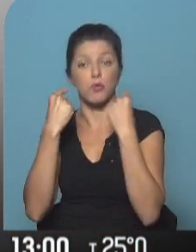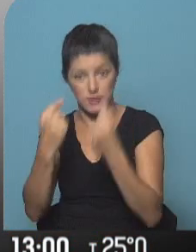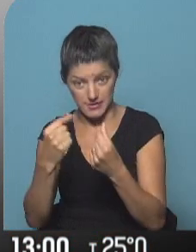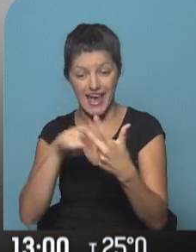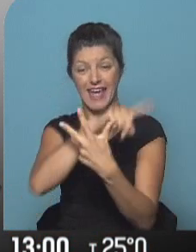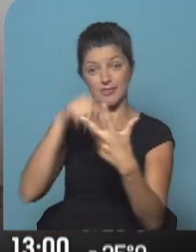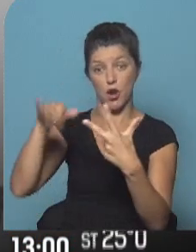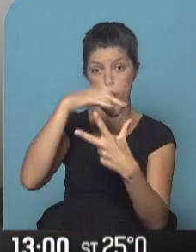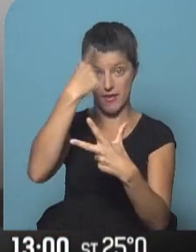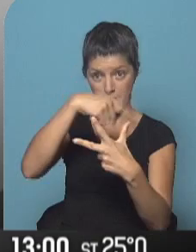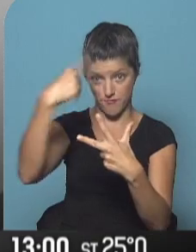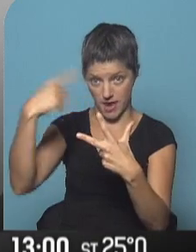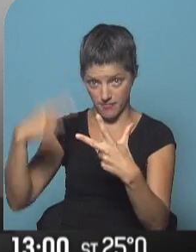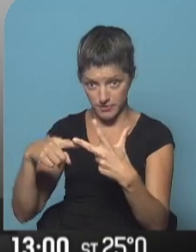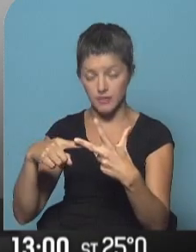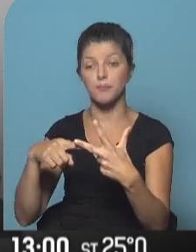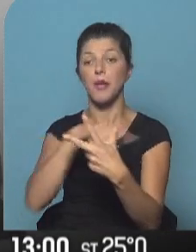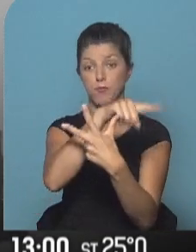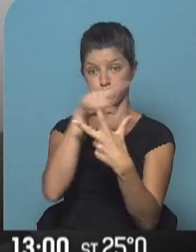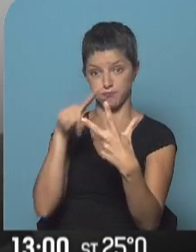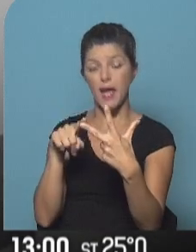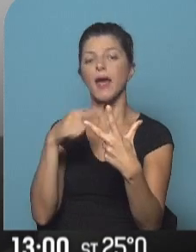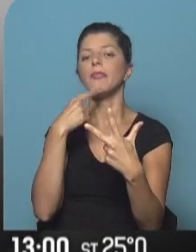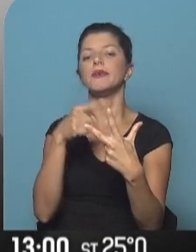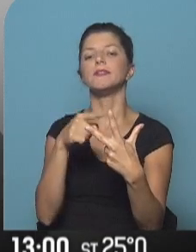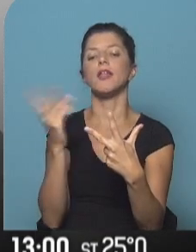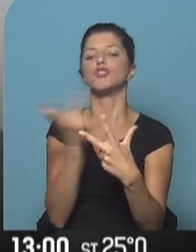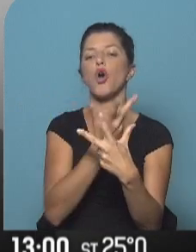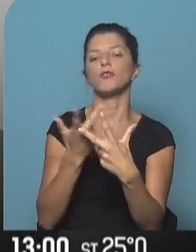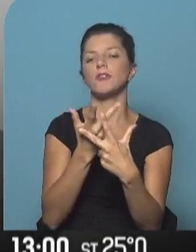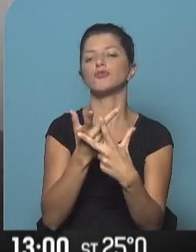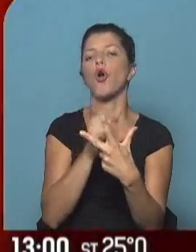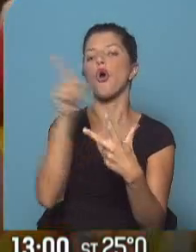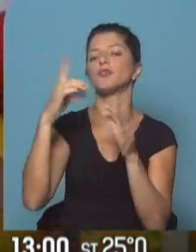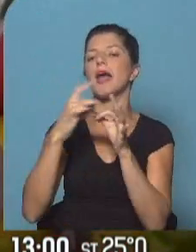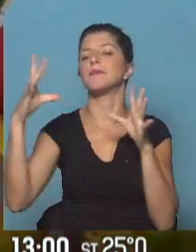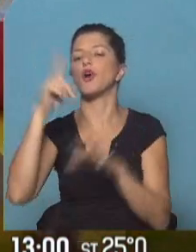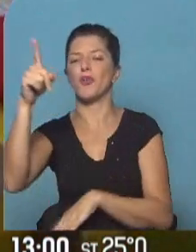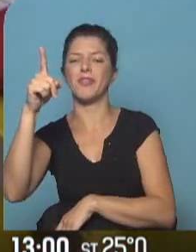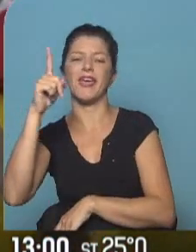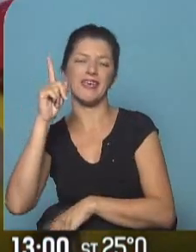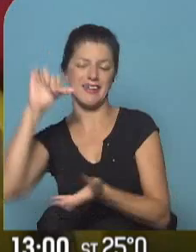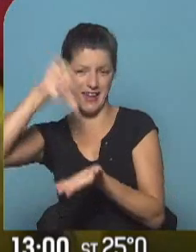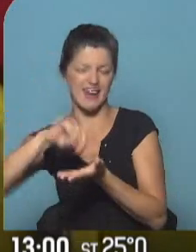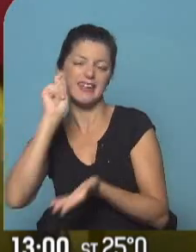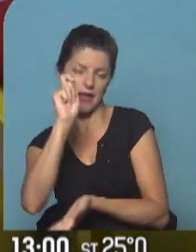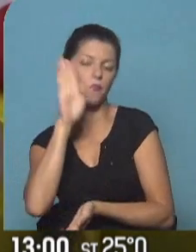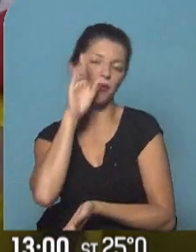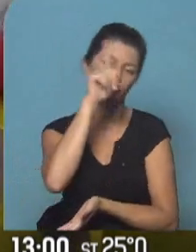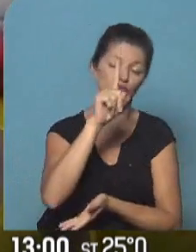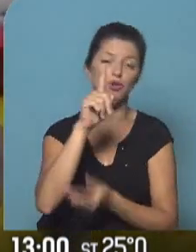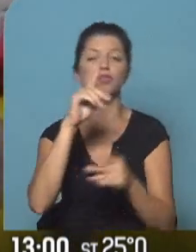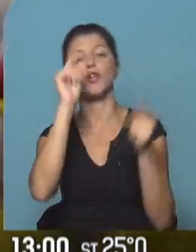Hamadán, Isfahán y Lorestán, atribuyéndolas a los enemigos de Irán, es decir, a Estados Unidos y sus aliados europeos.